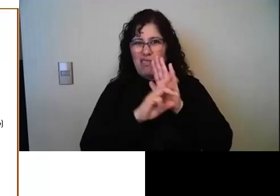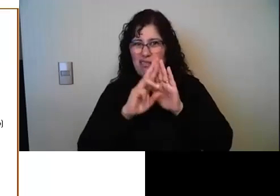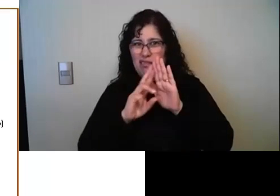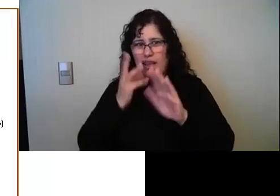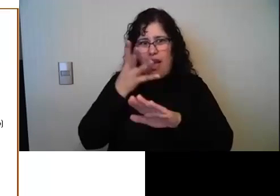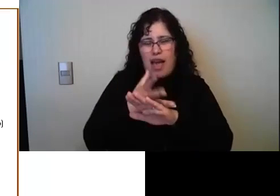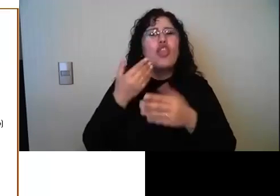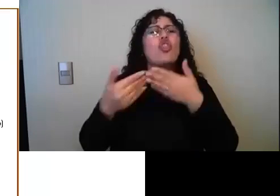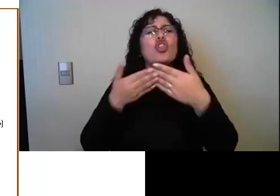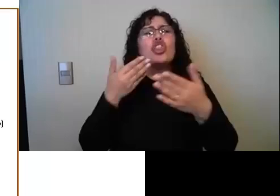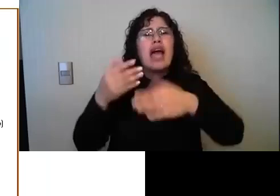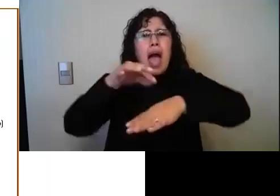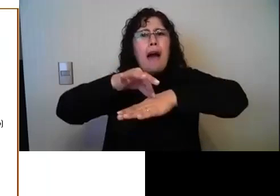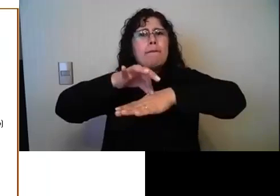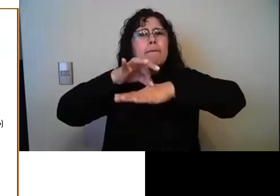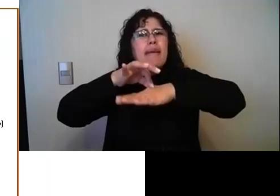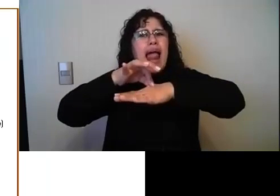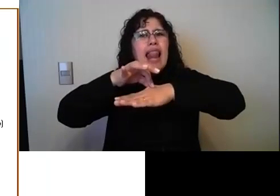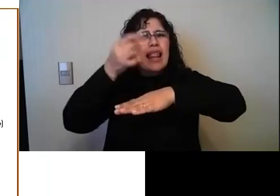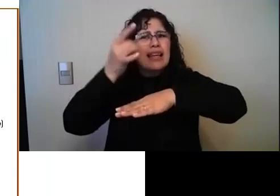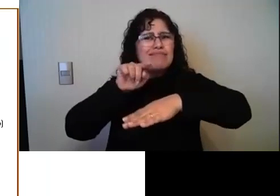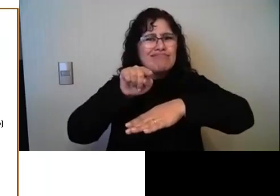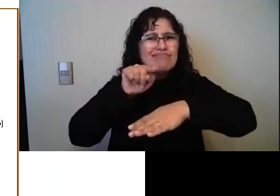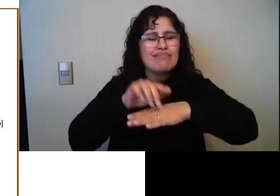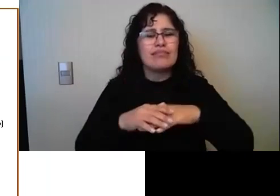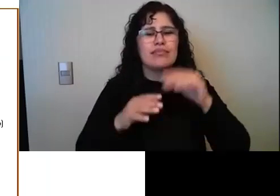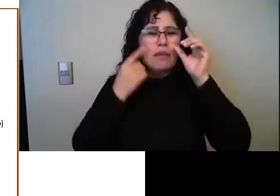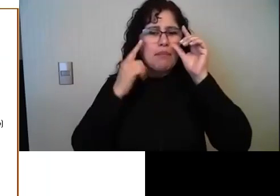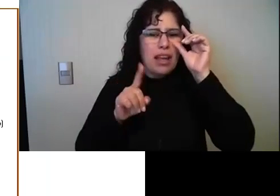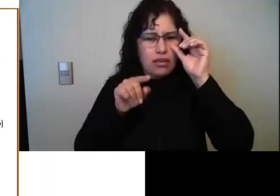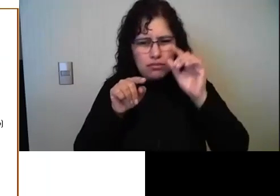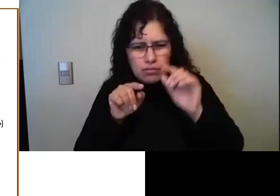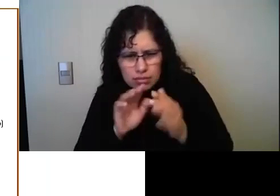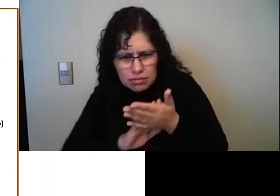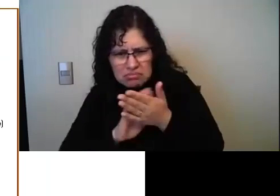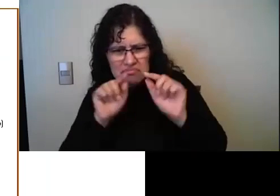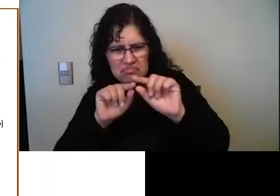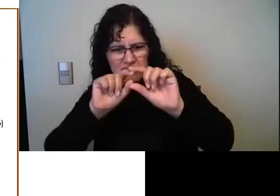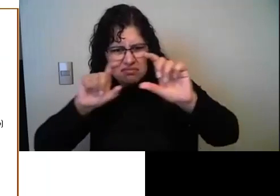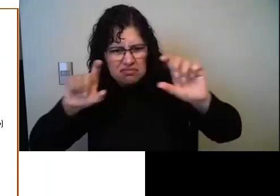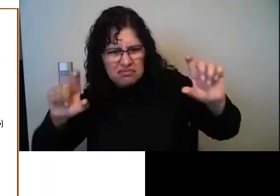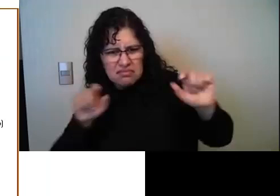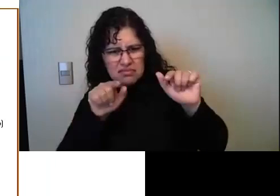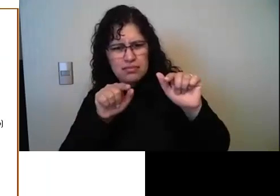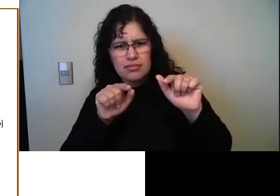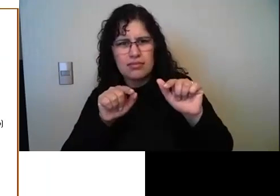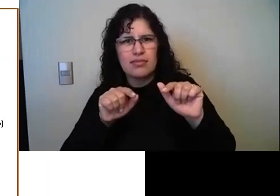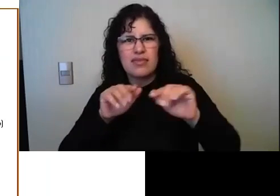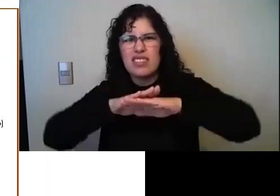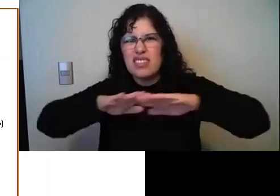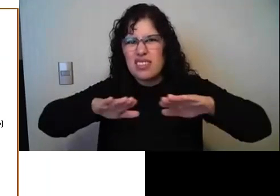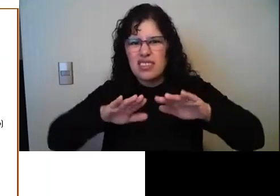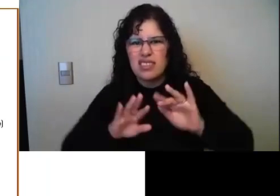piel. Lo que no está aquí en este esquema son estas terminaciones conocidas como terminaciones